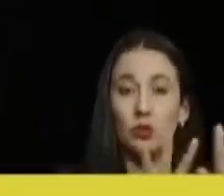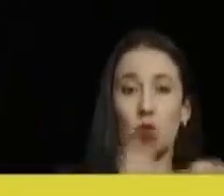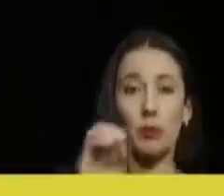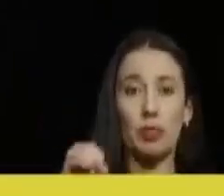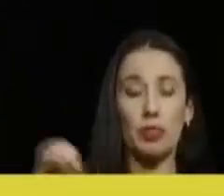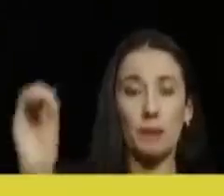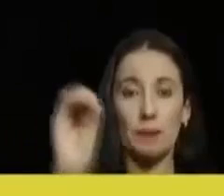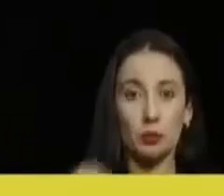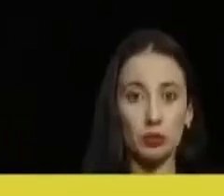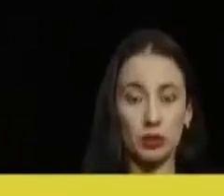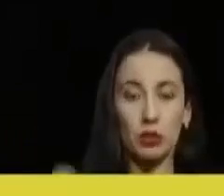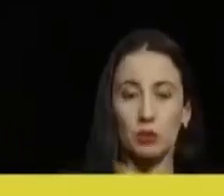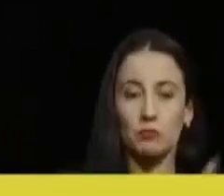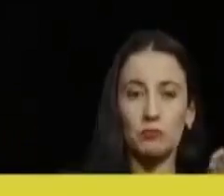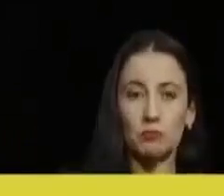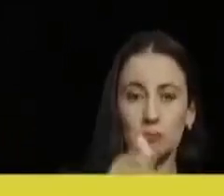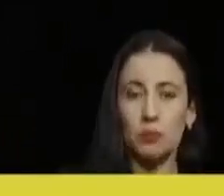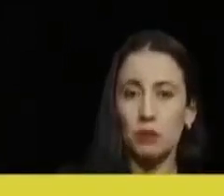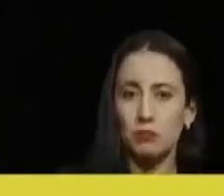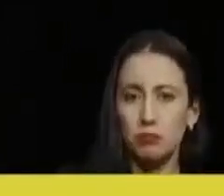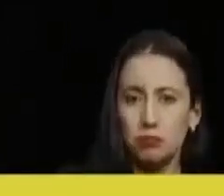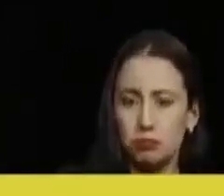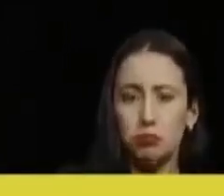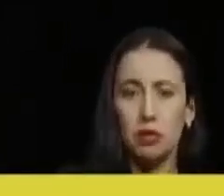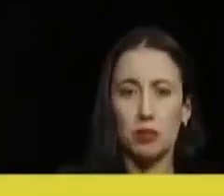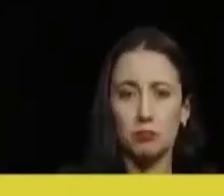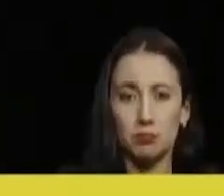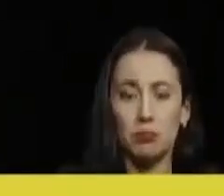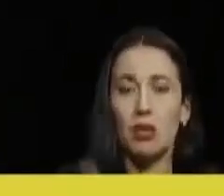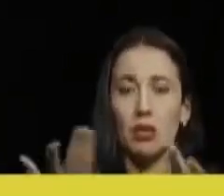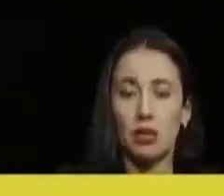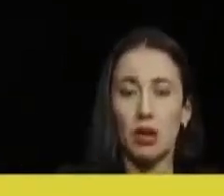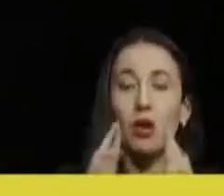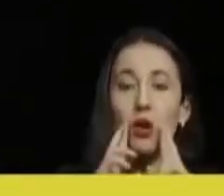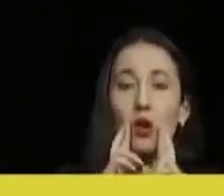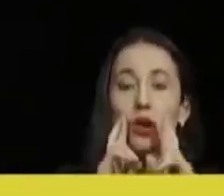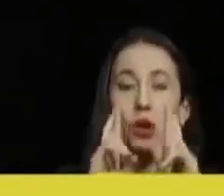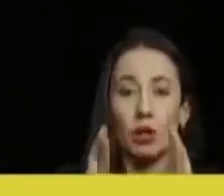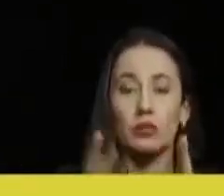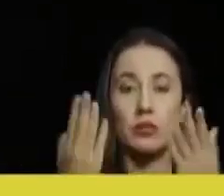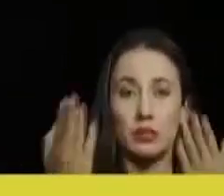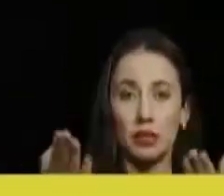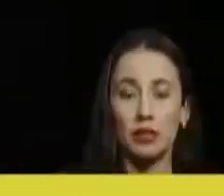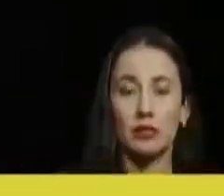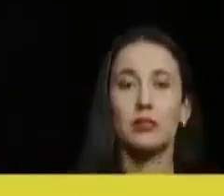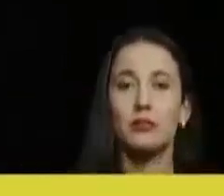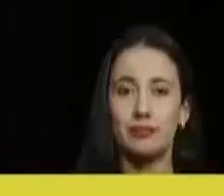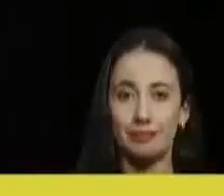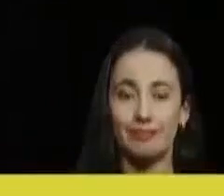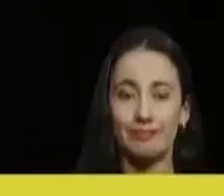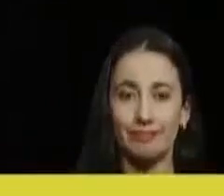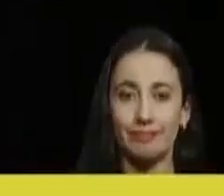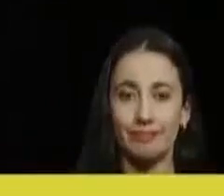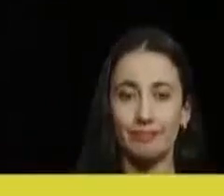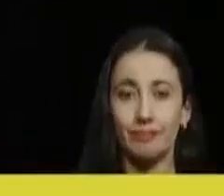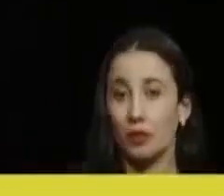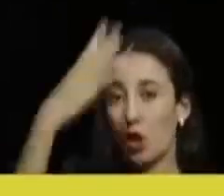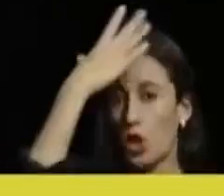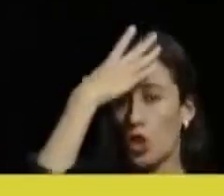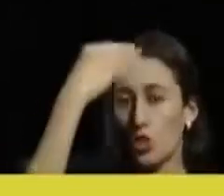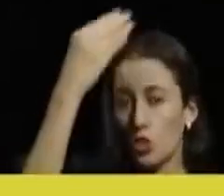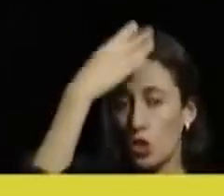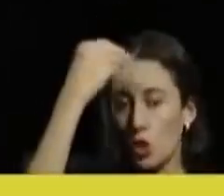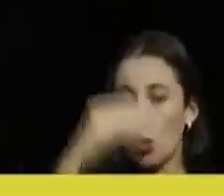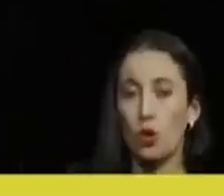actas válidas a escala nacional, los resultados son los siguientes. Daniel